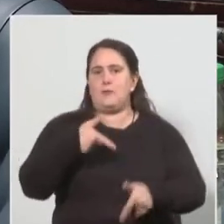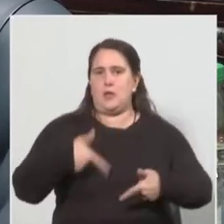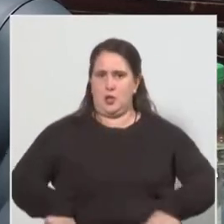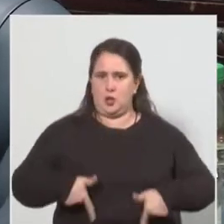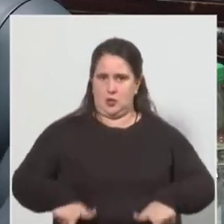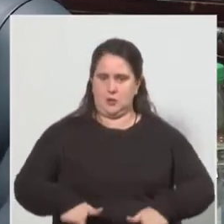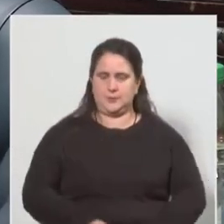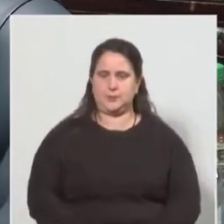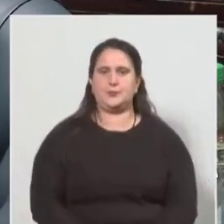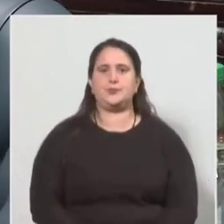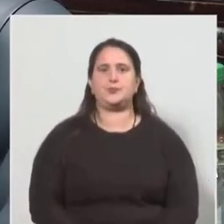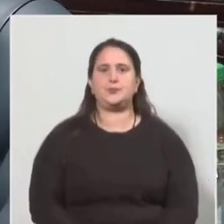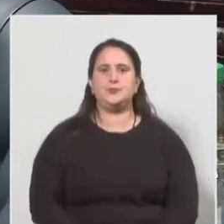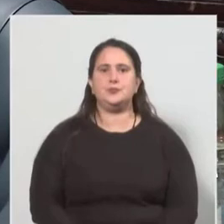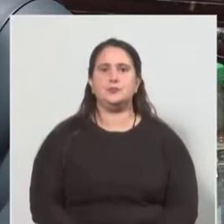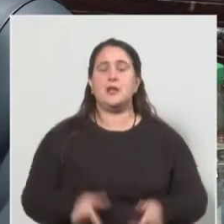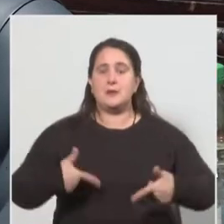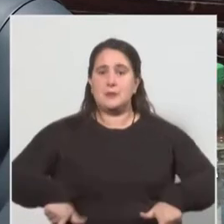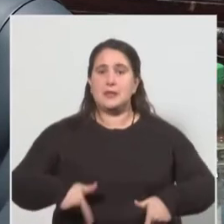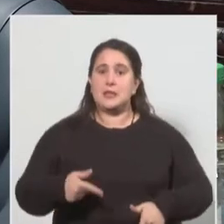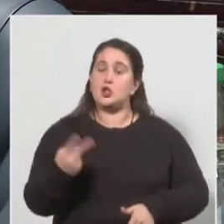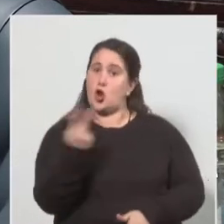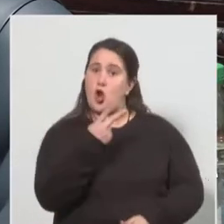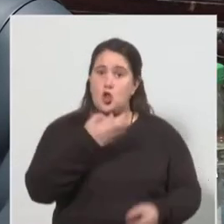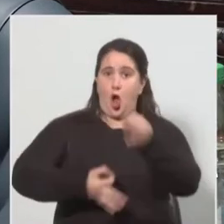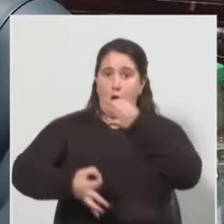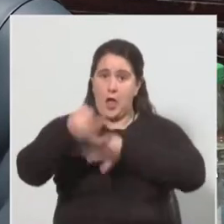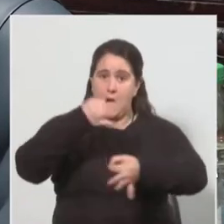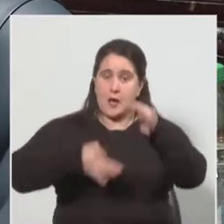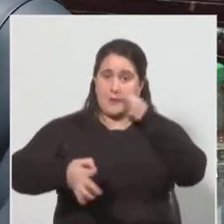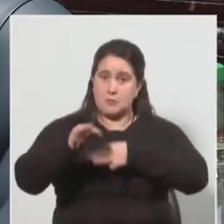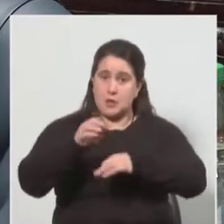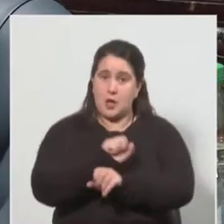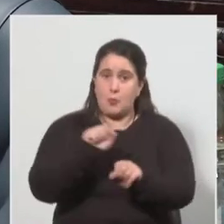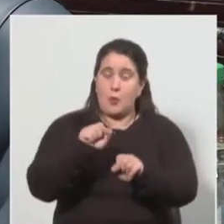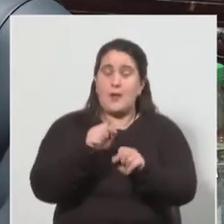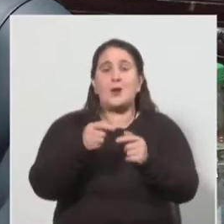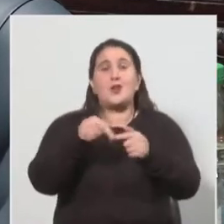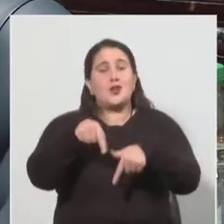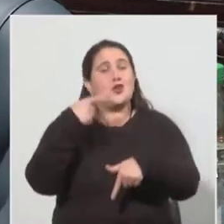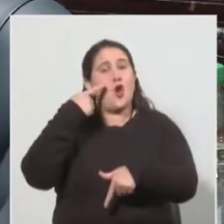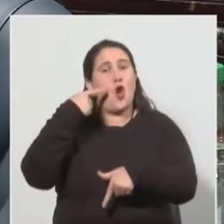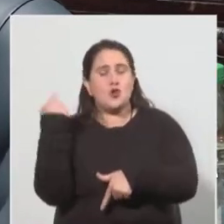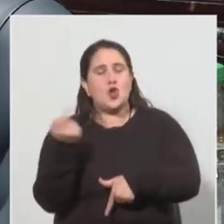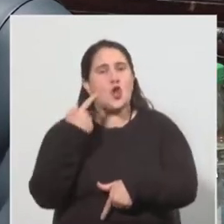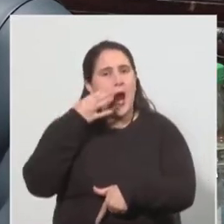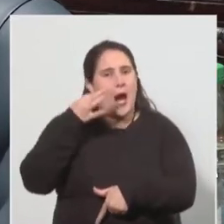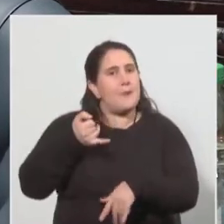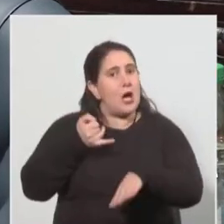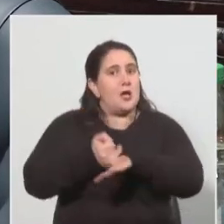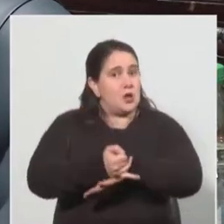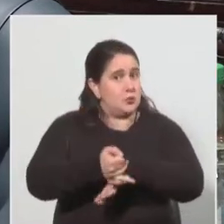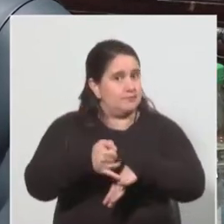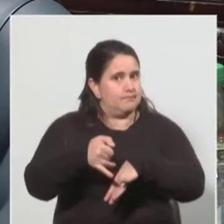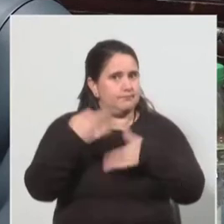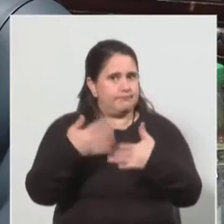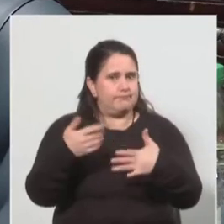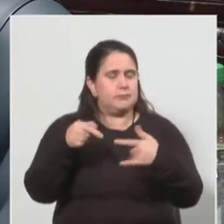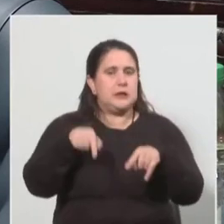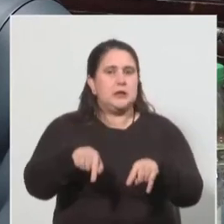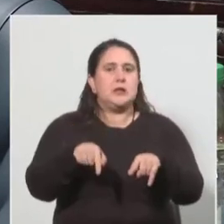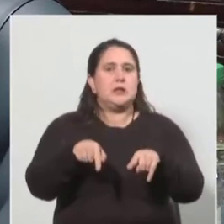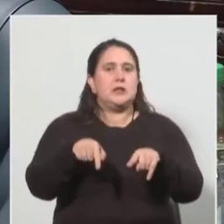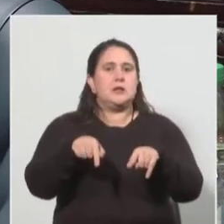convocados. Si los ministros lograran explicar lo que nosotros entendemos son errores acaecidos a lo